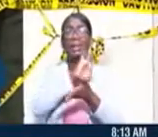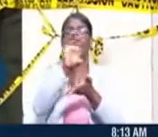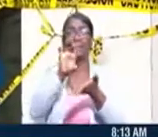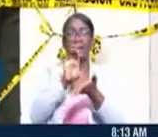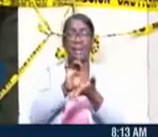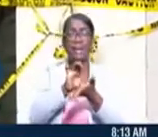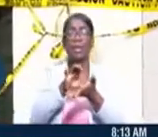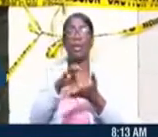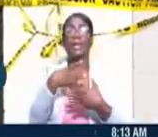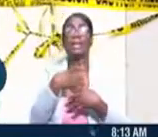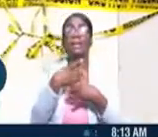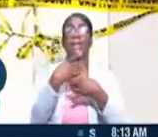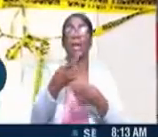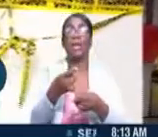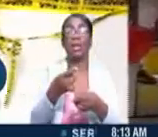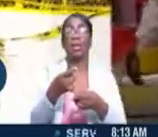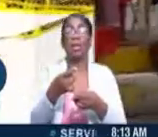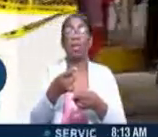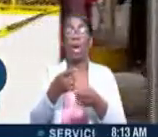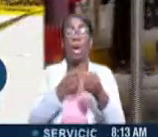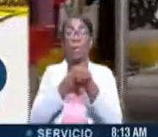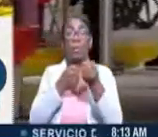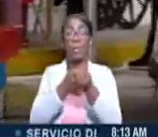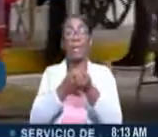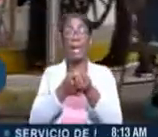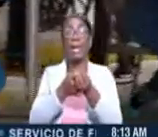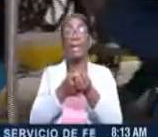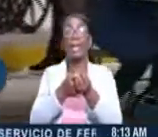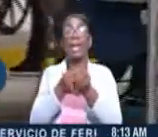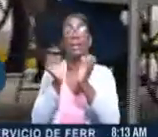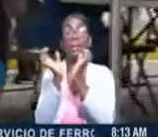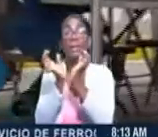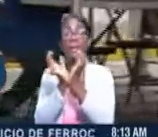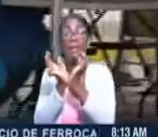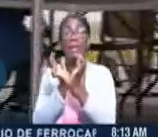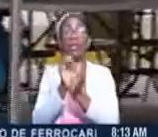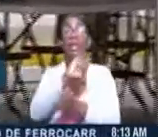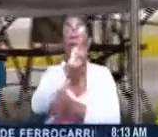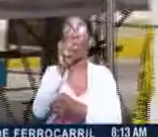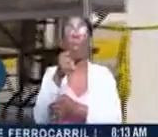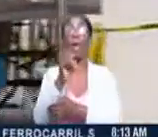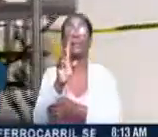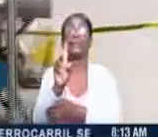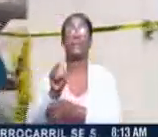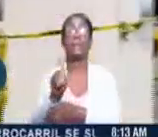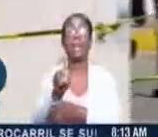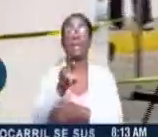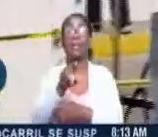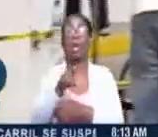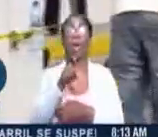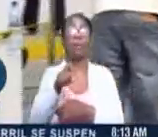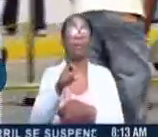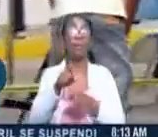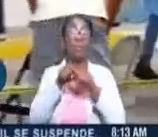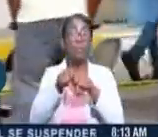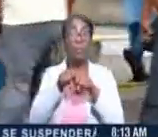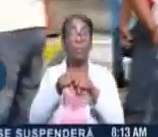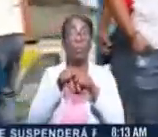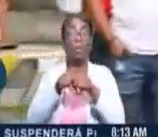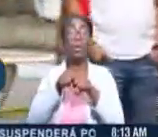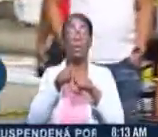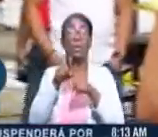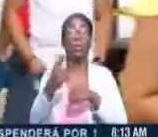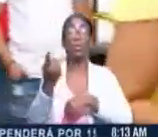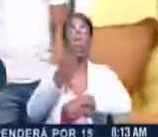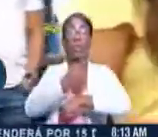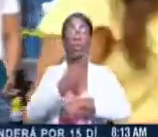región metropolitana a apoyar al policentro de Juan Díaz. O sea, por corregimiento nos apoyamos entre todos una vez por mes. Entonces se van rotando